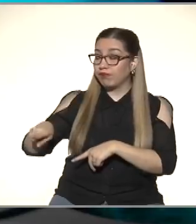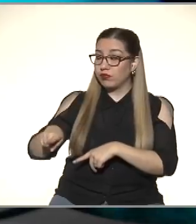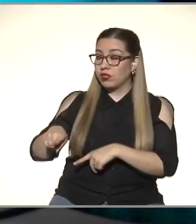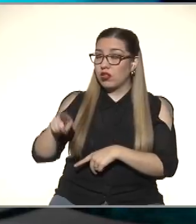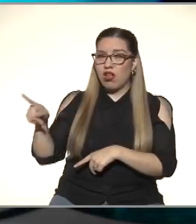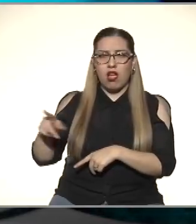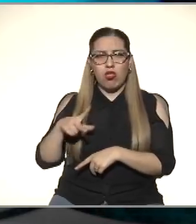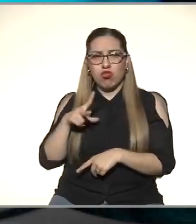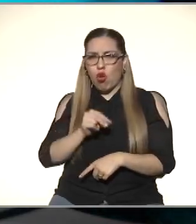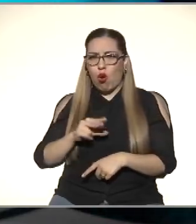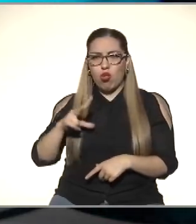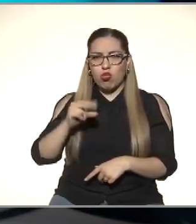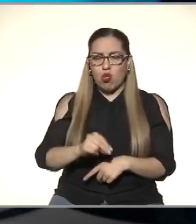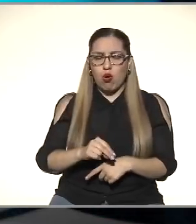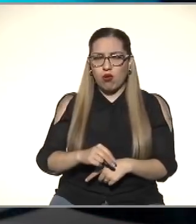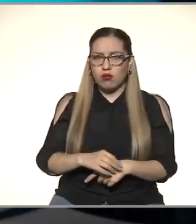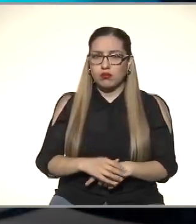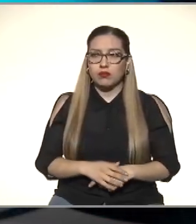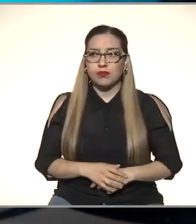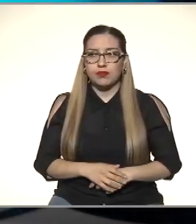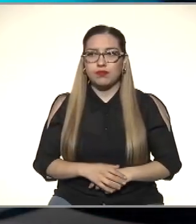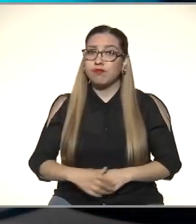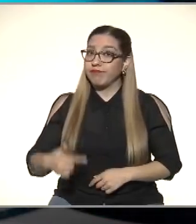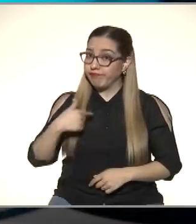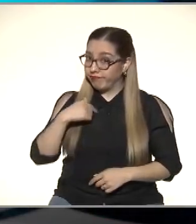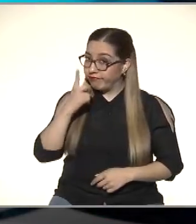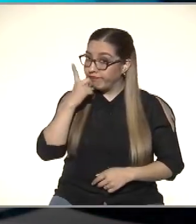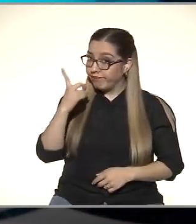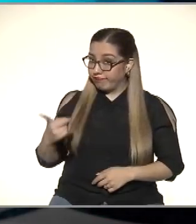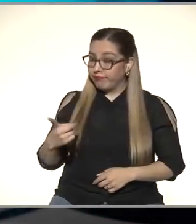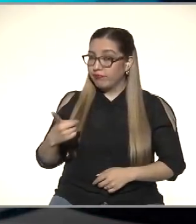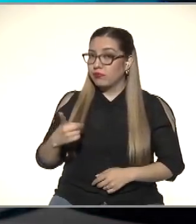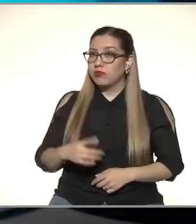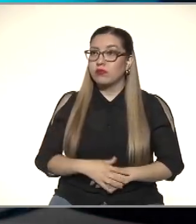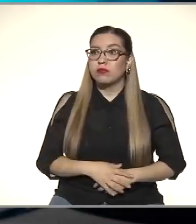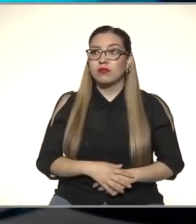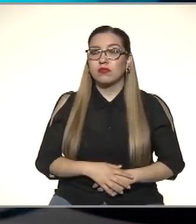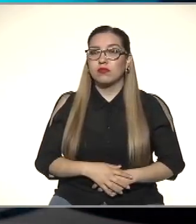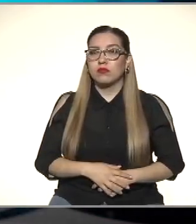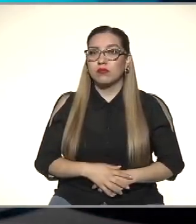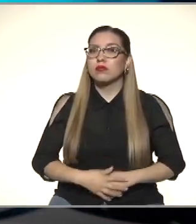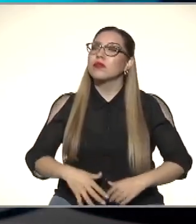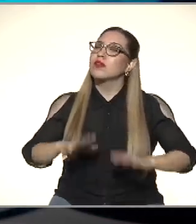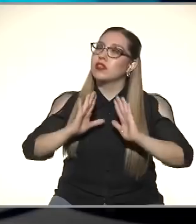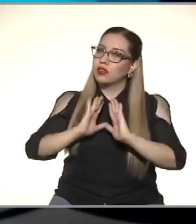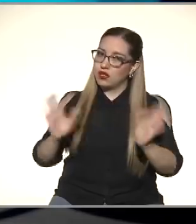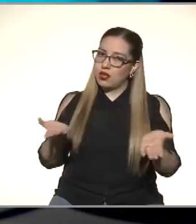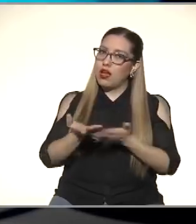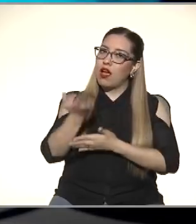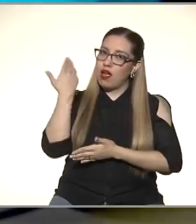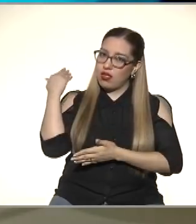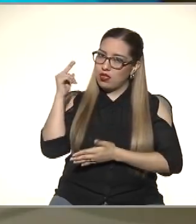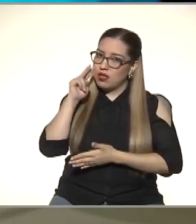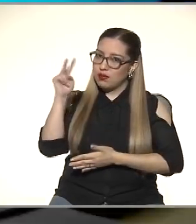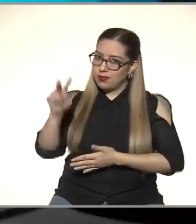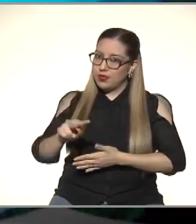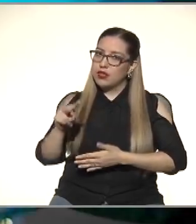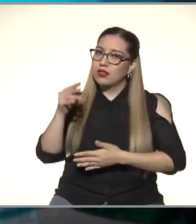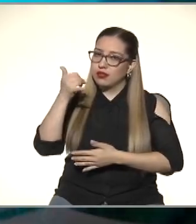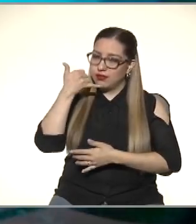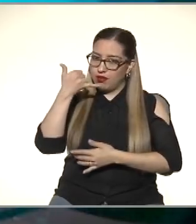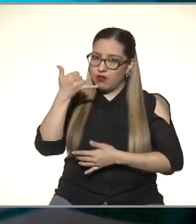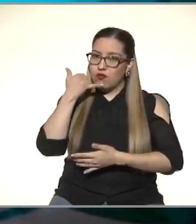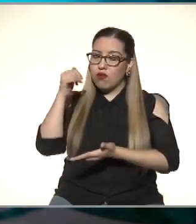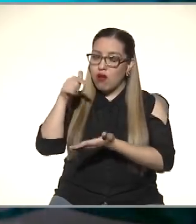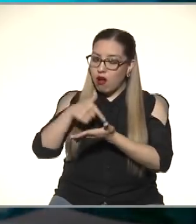ese momento cuando yo le estaba reclamando, y yo le dije que pues no, que el teléfono pues decía muchas cosas, ¿no?